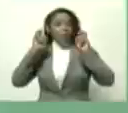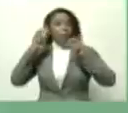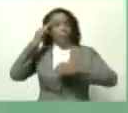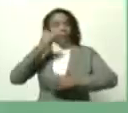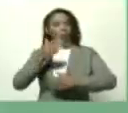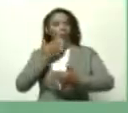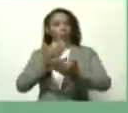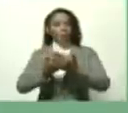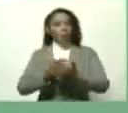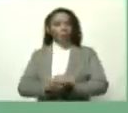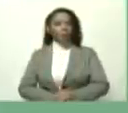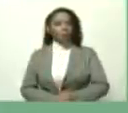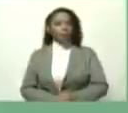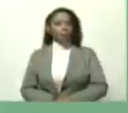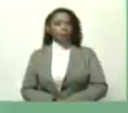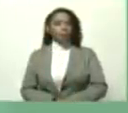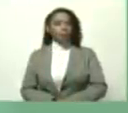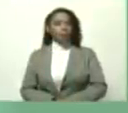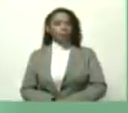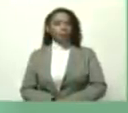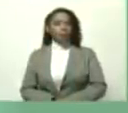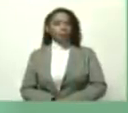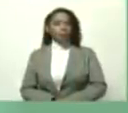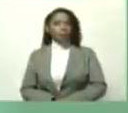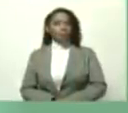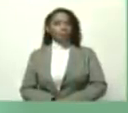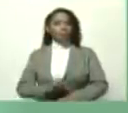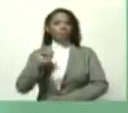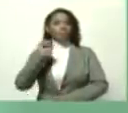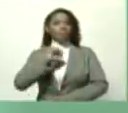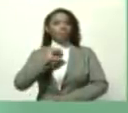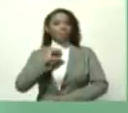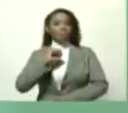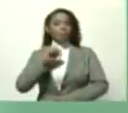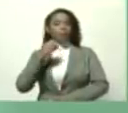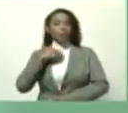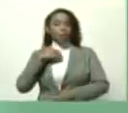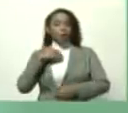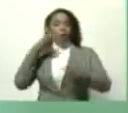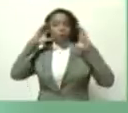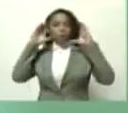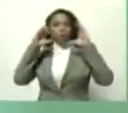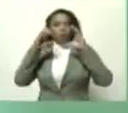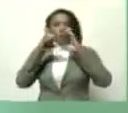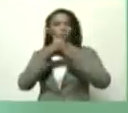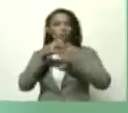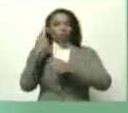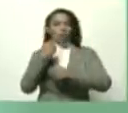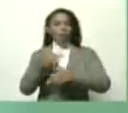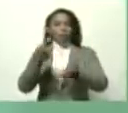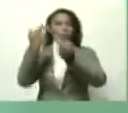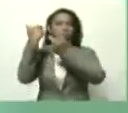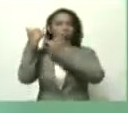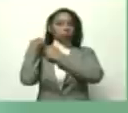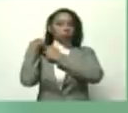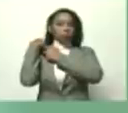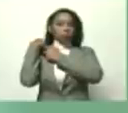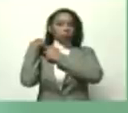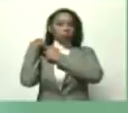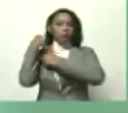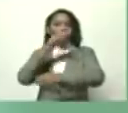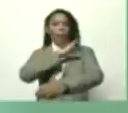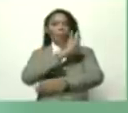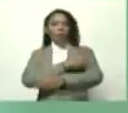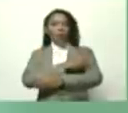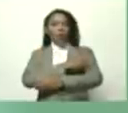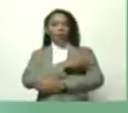Gracias. Sí, miren, ni remotamente me voy a involucrar yo en un tema que solamente le corresponde al Poder